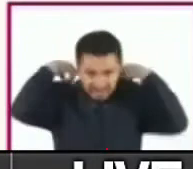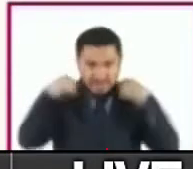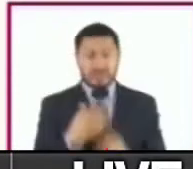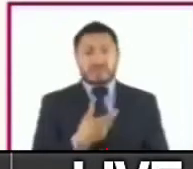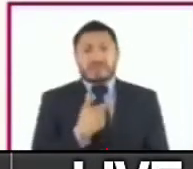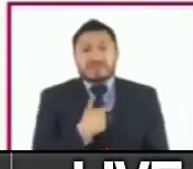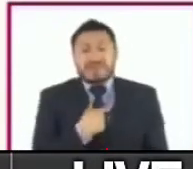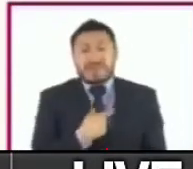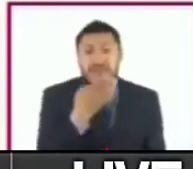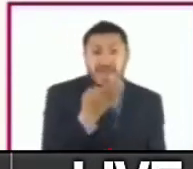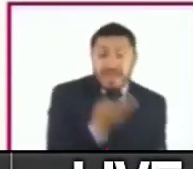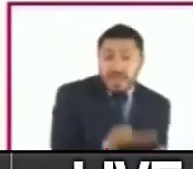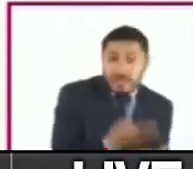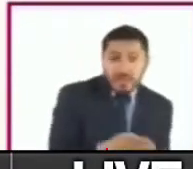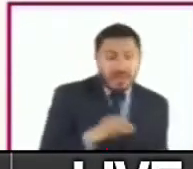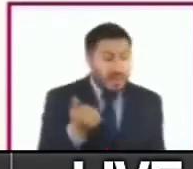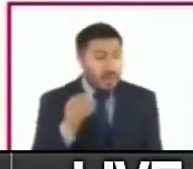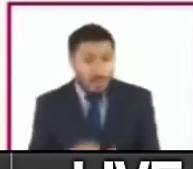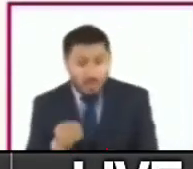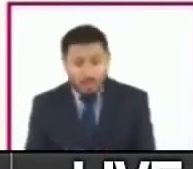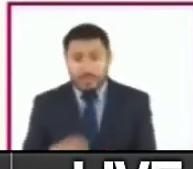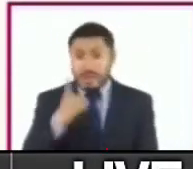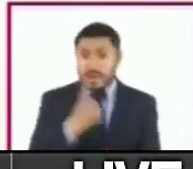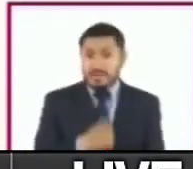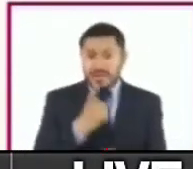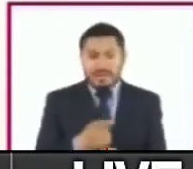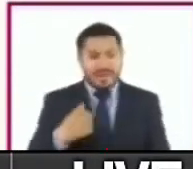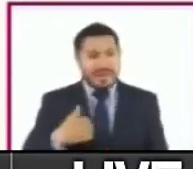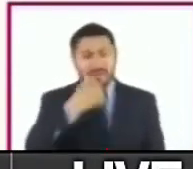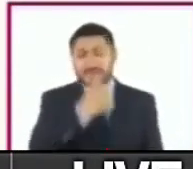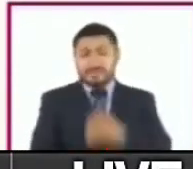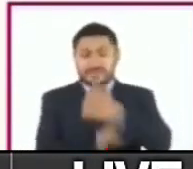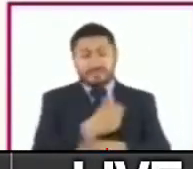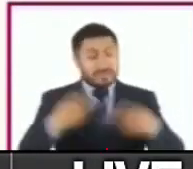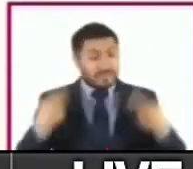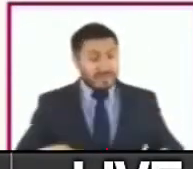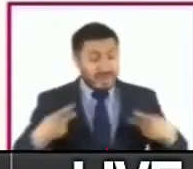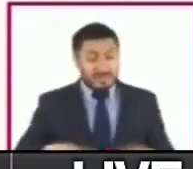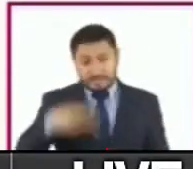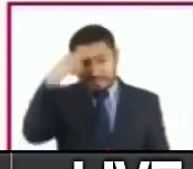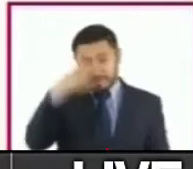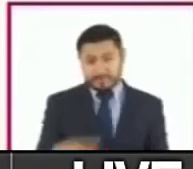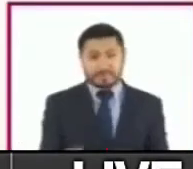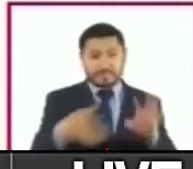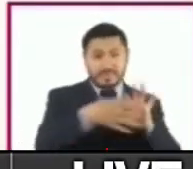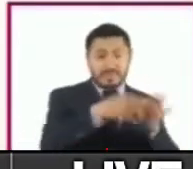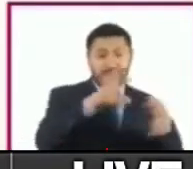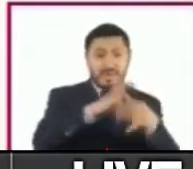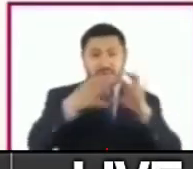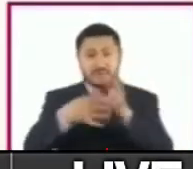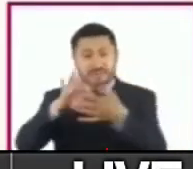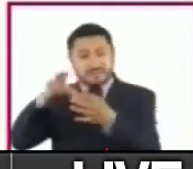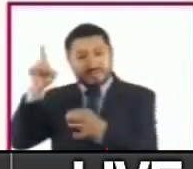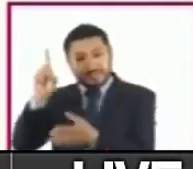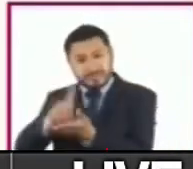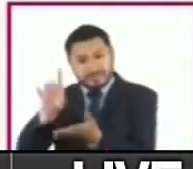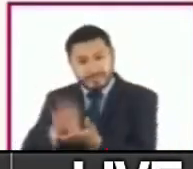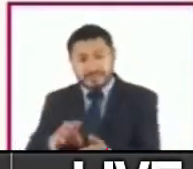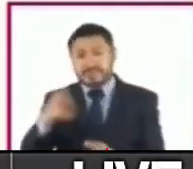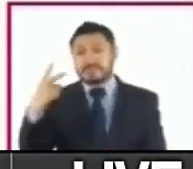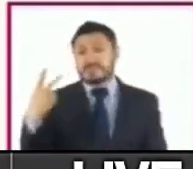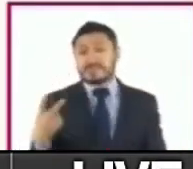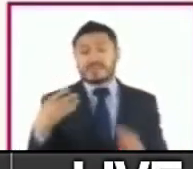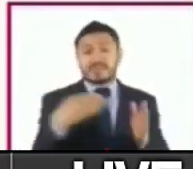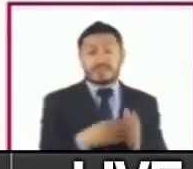primera participación de atletas mexicanos en Juegos Paralímpicos fue en Beijing 2008, posteriormente